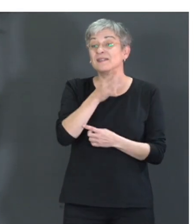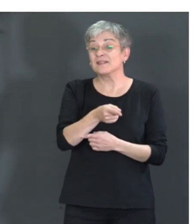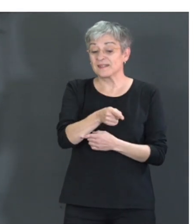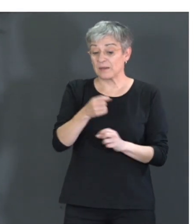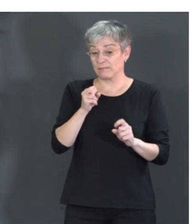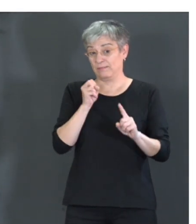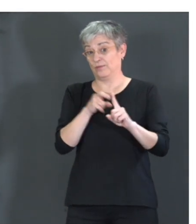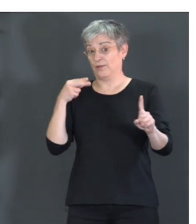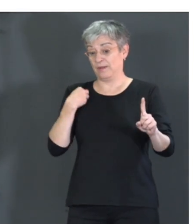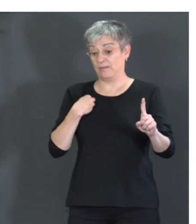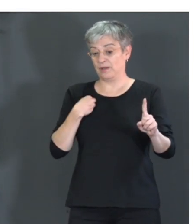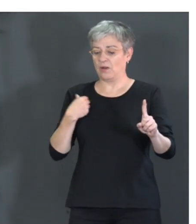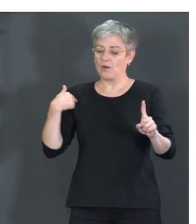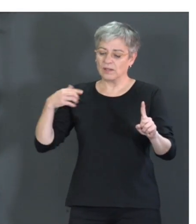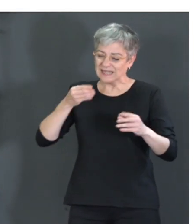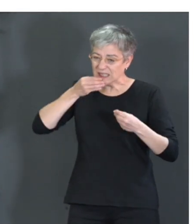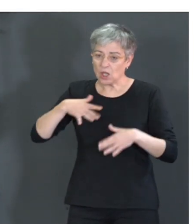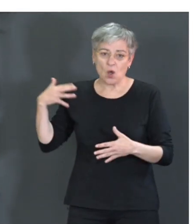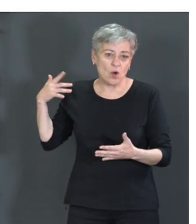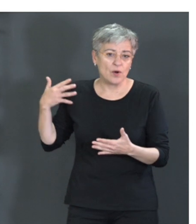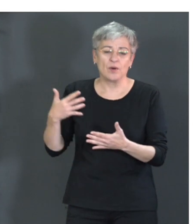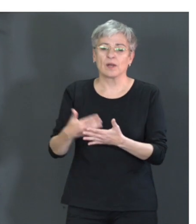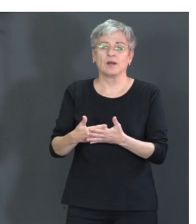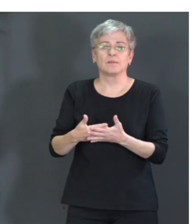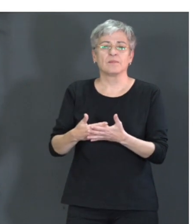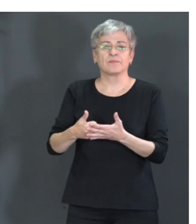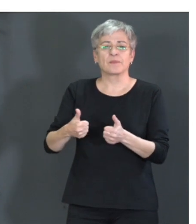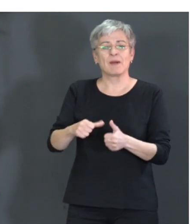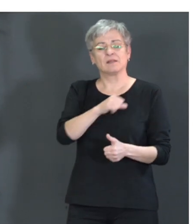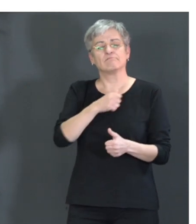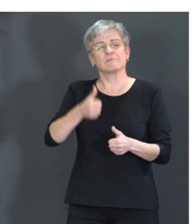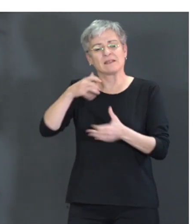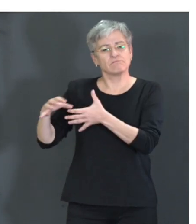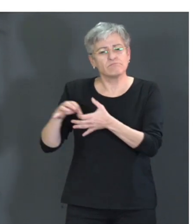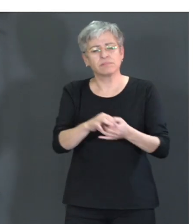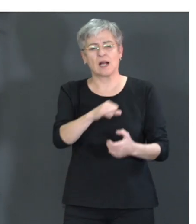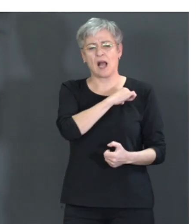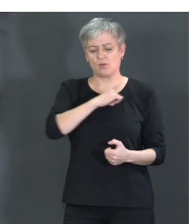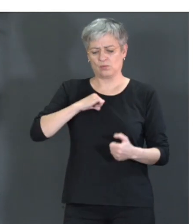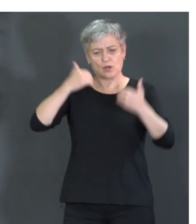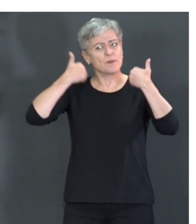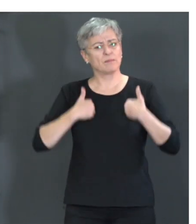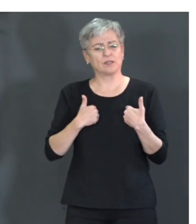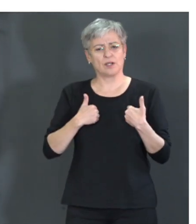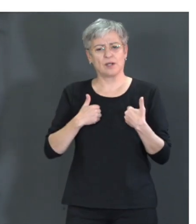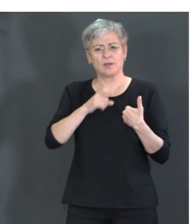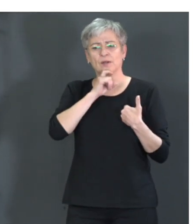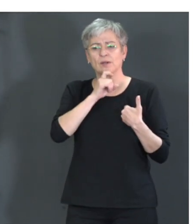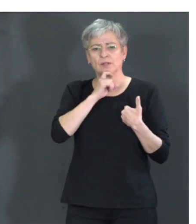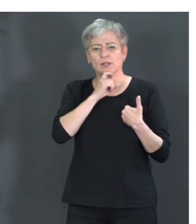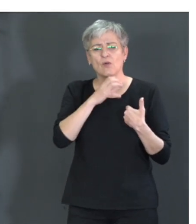nuestra trayectoria ha estado muy vinculada a la autonomía personal. a cómo evolucionar los servicios